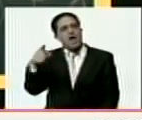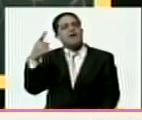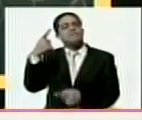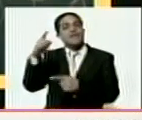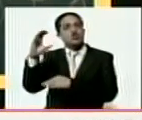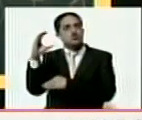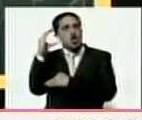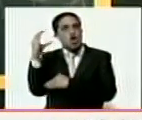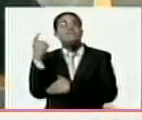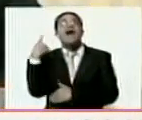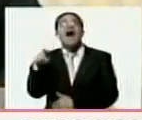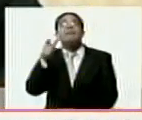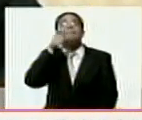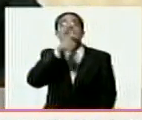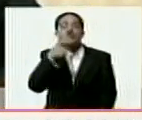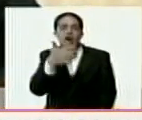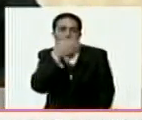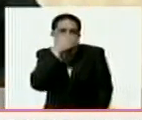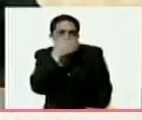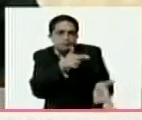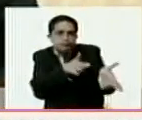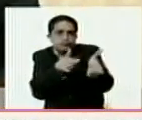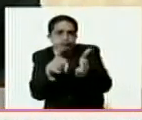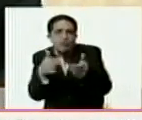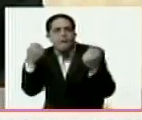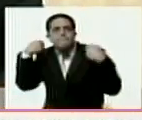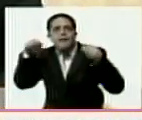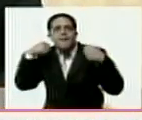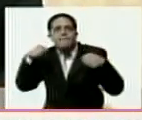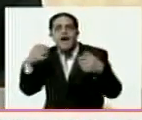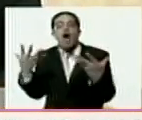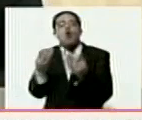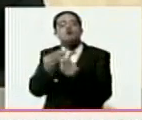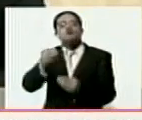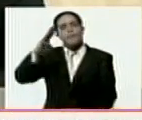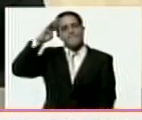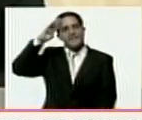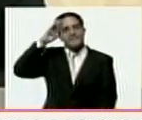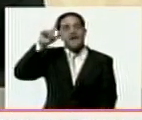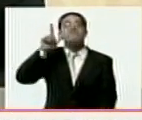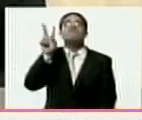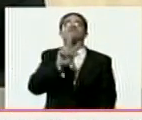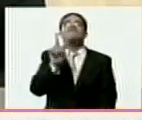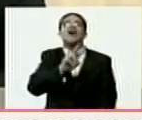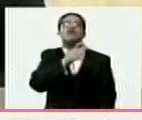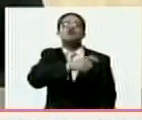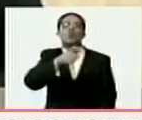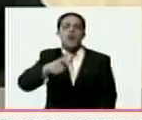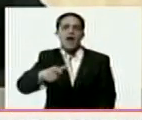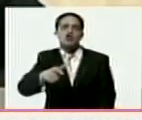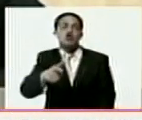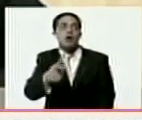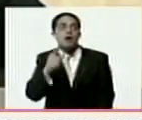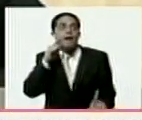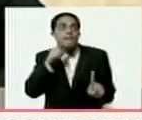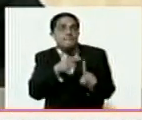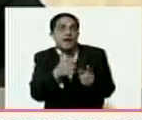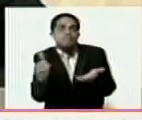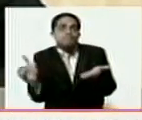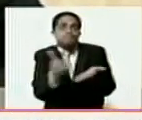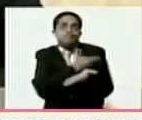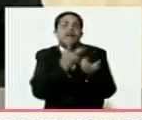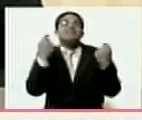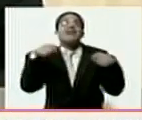de paramilitares colombianos con exmilitares venezolanos en Colombia para este tipo de